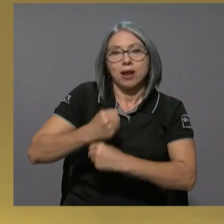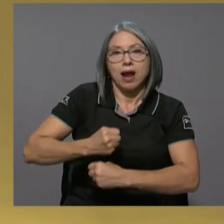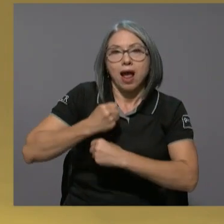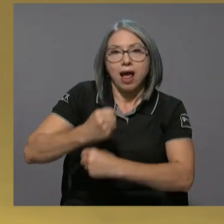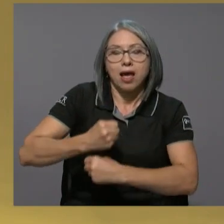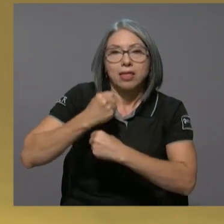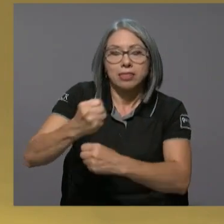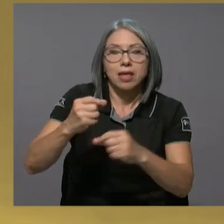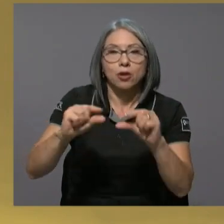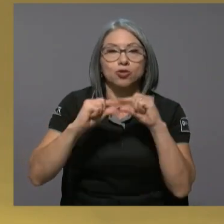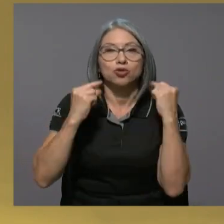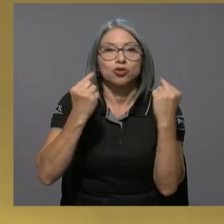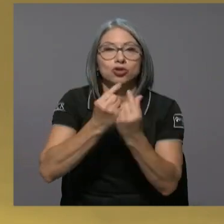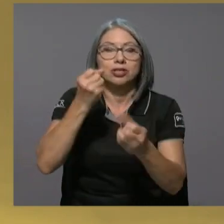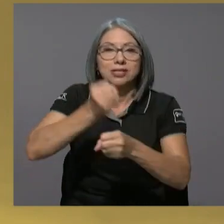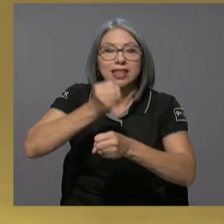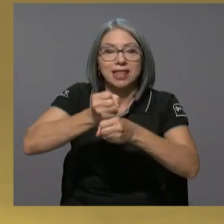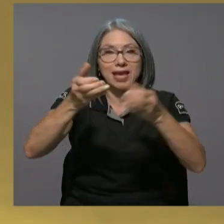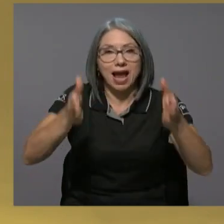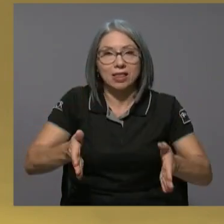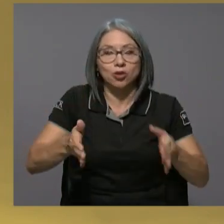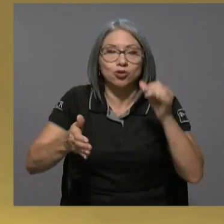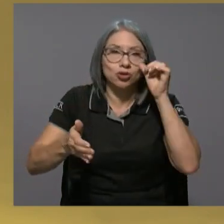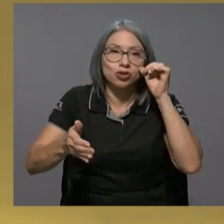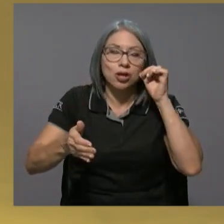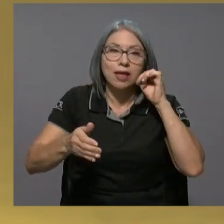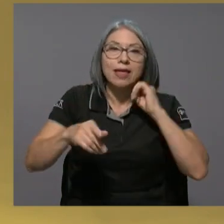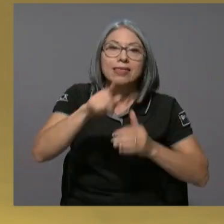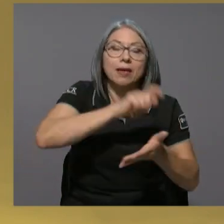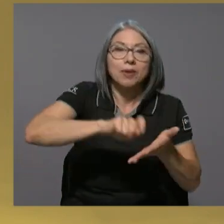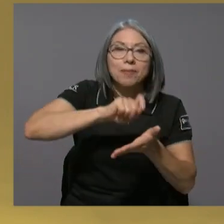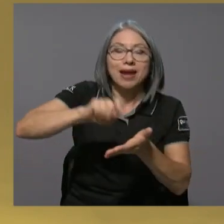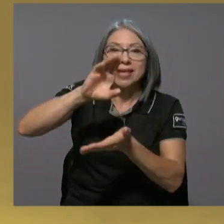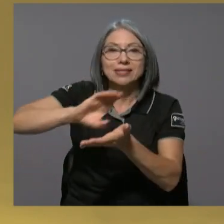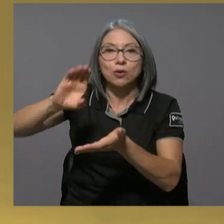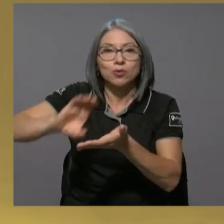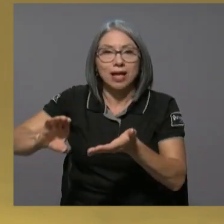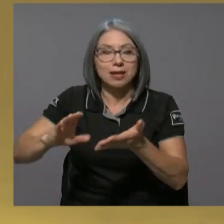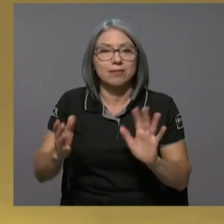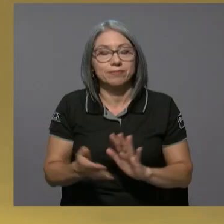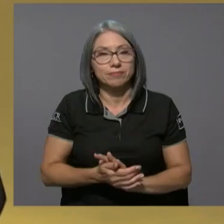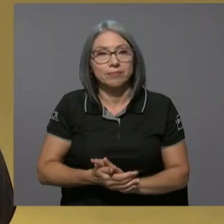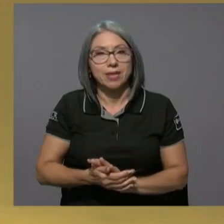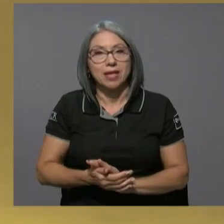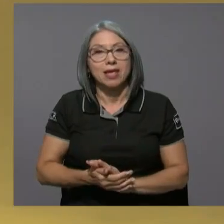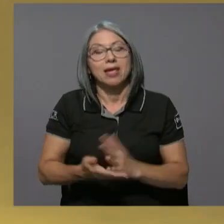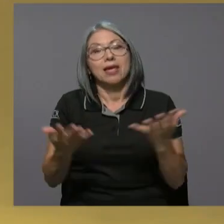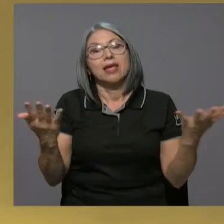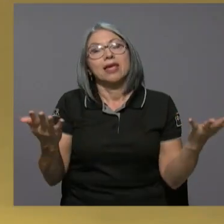los sindicatos de primaria y secundaria y los 2 años de